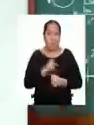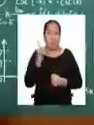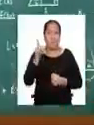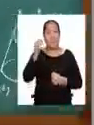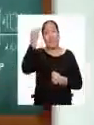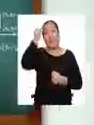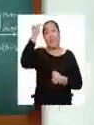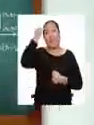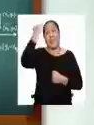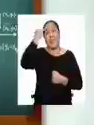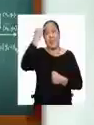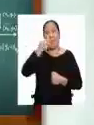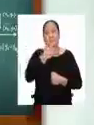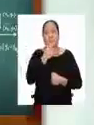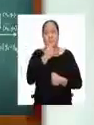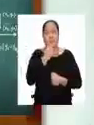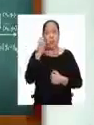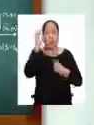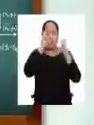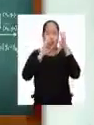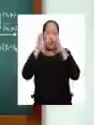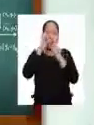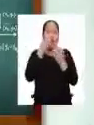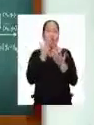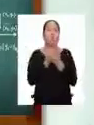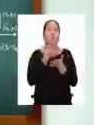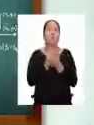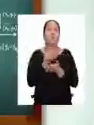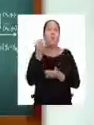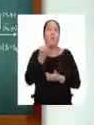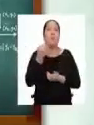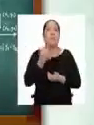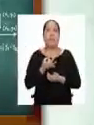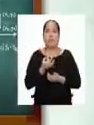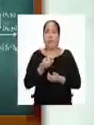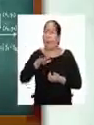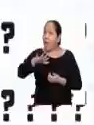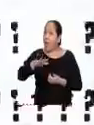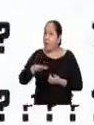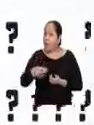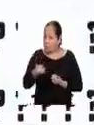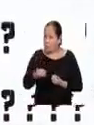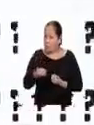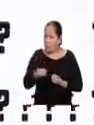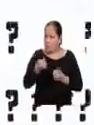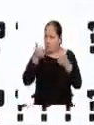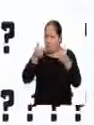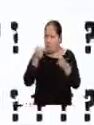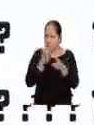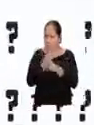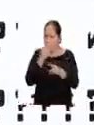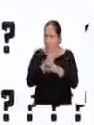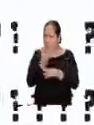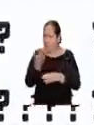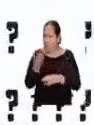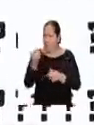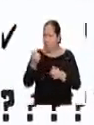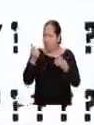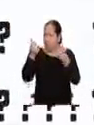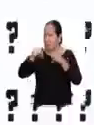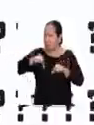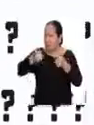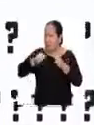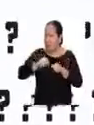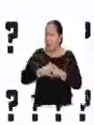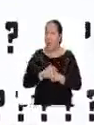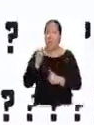maligno, llegó a cuestionar incluso la veracidad de la propia matemática. El objetivo de este supuesto es